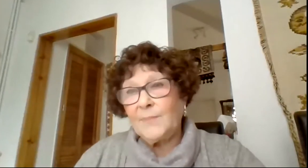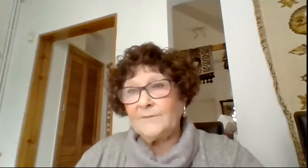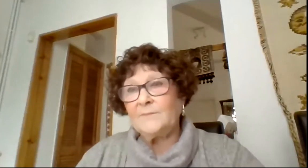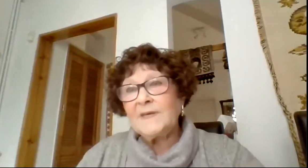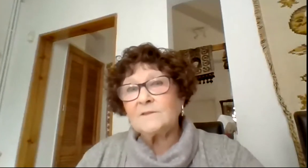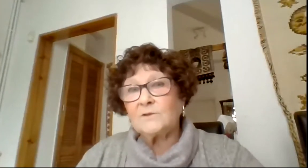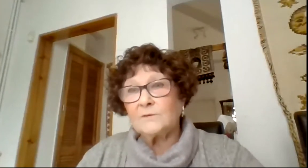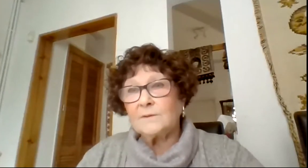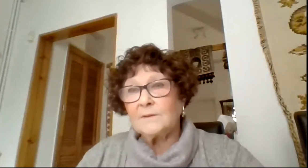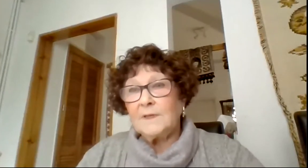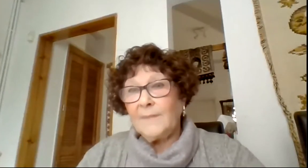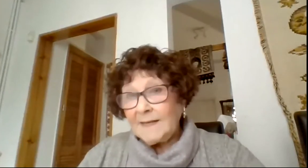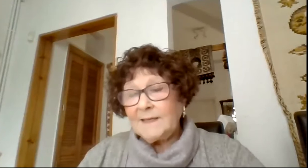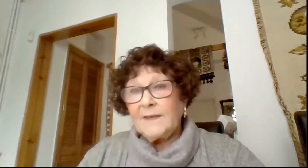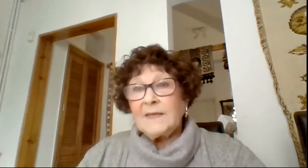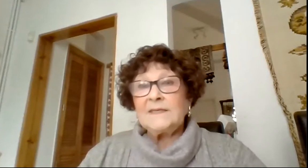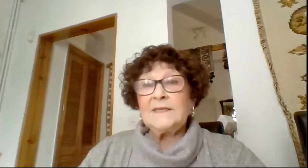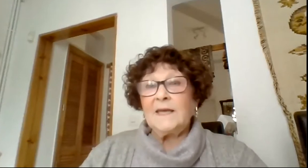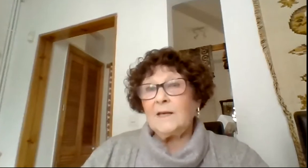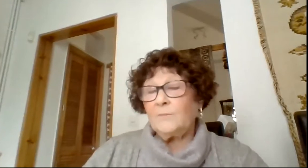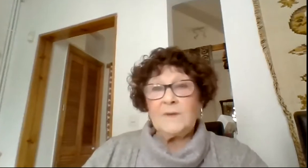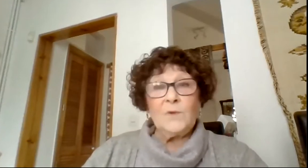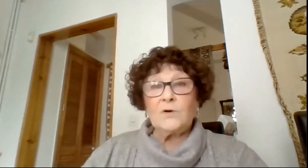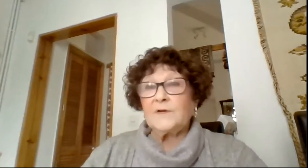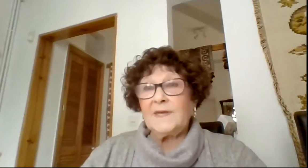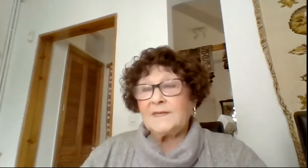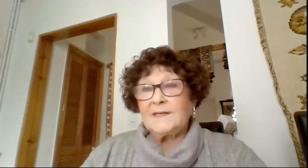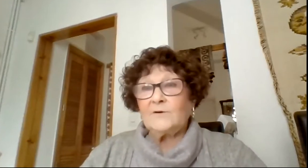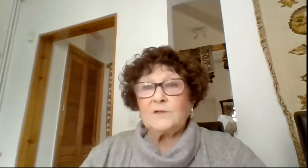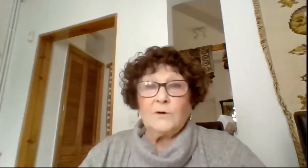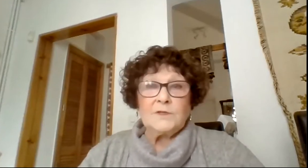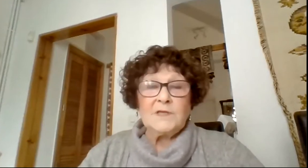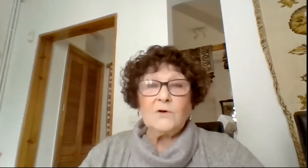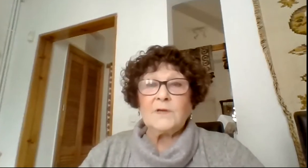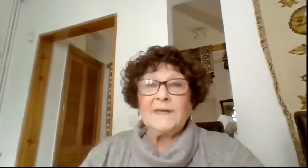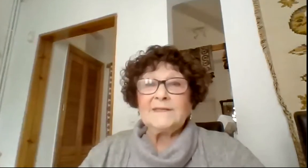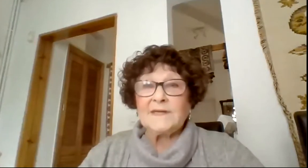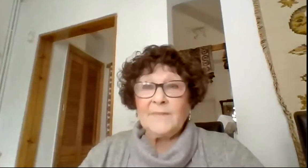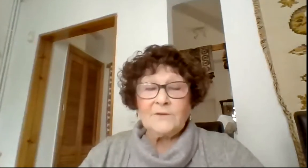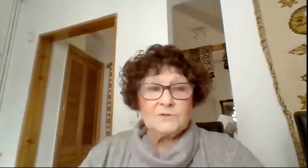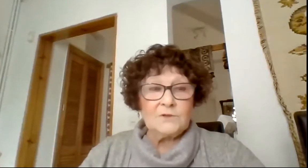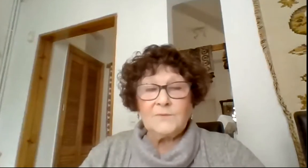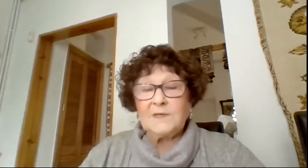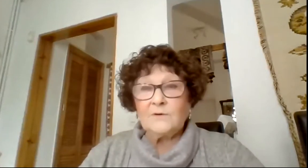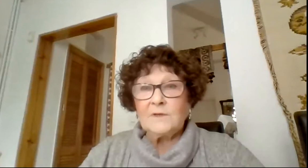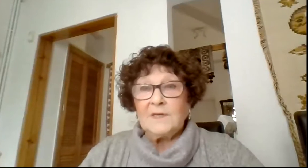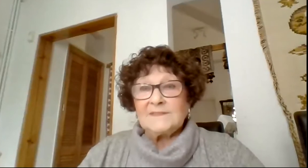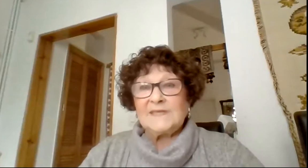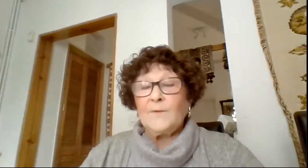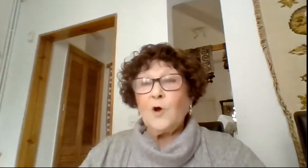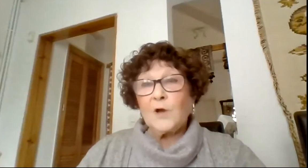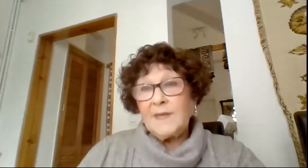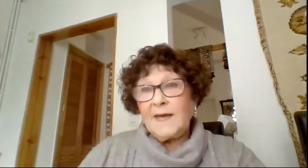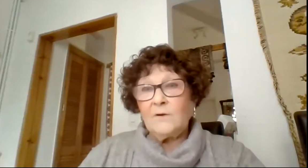el pavimento. ¿Vale? Y lo mismo con gay, los niños que van entramados en Oviedo